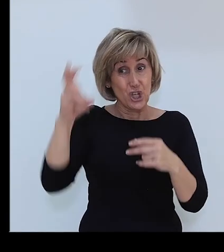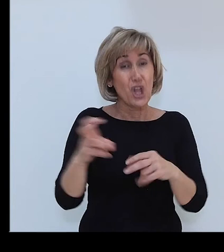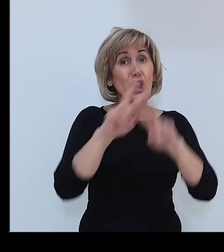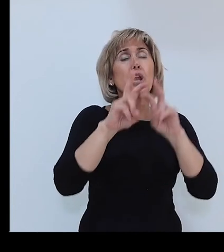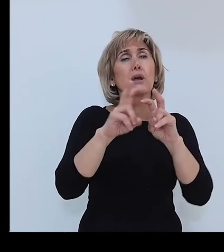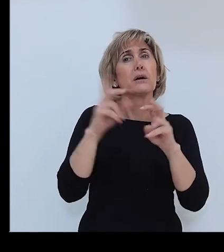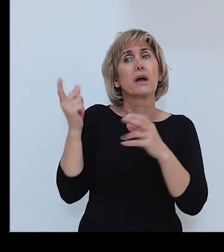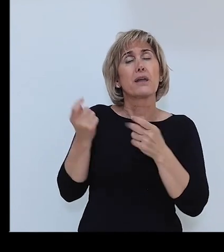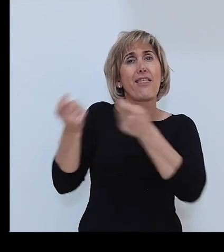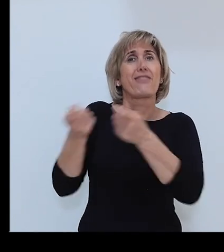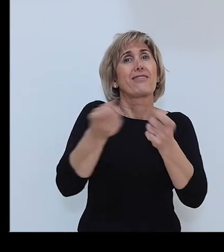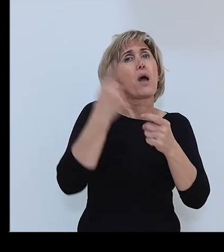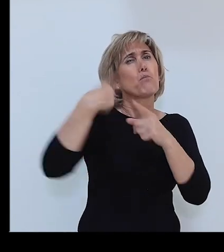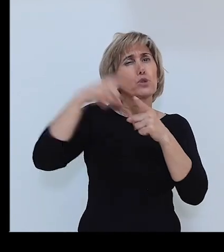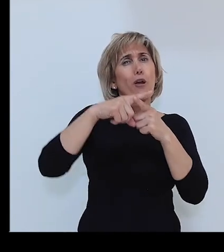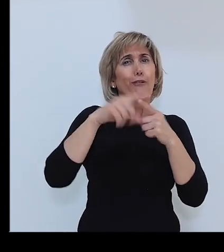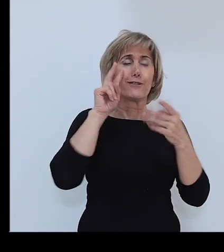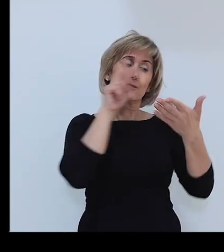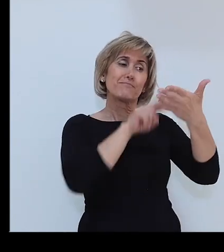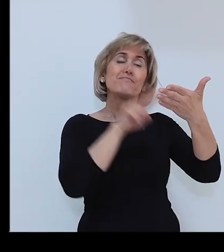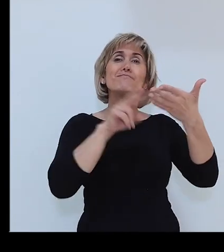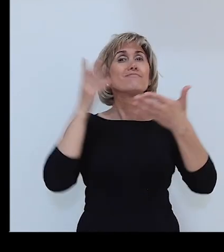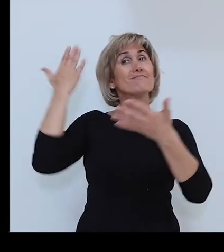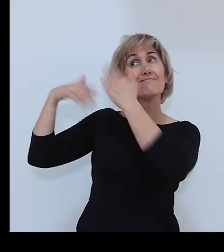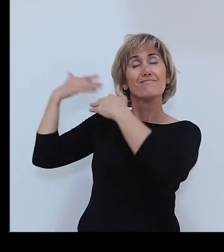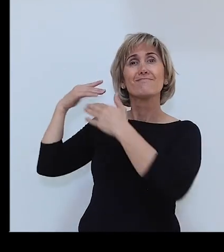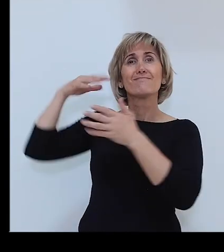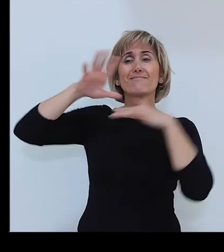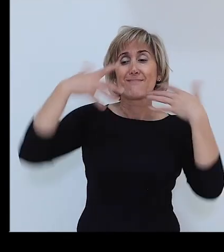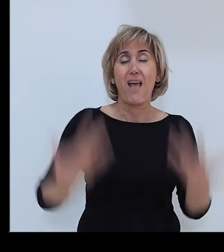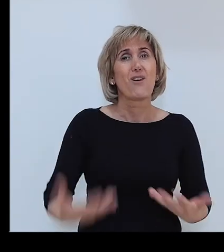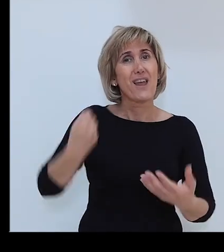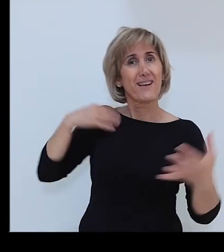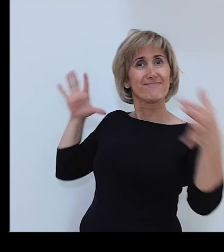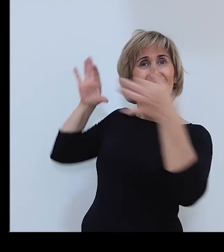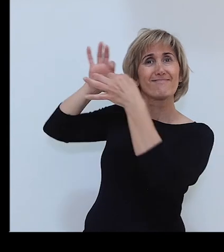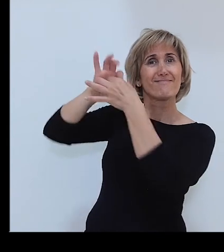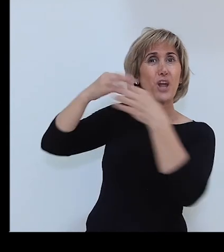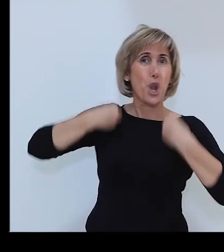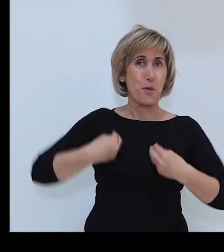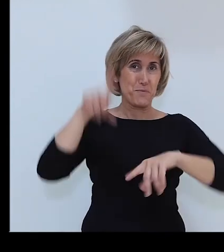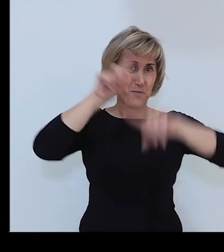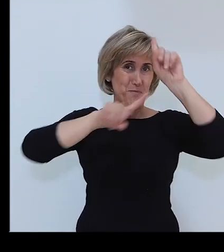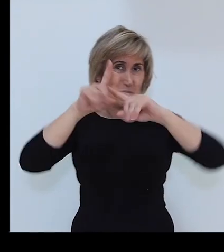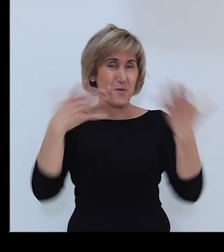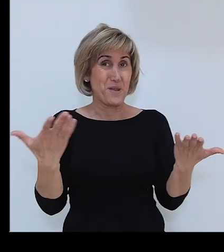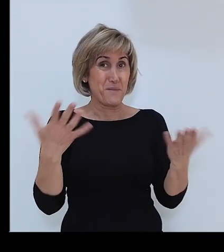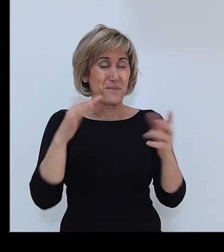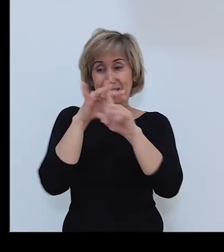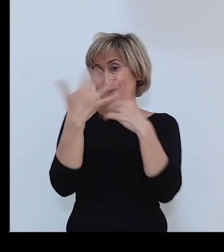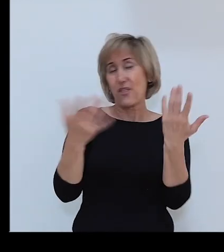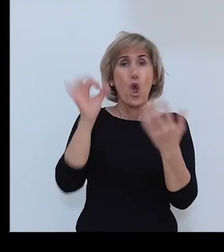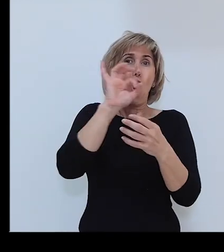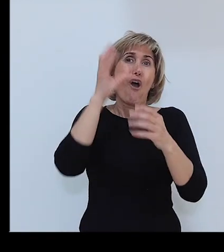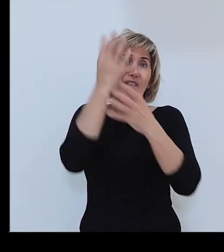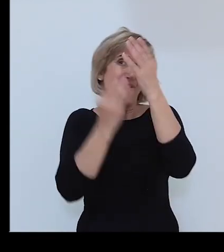gente de hoy, a los profesionales y a las estudiantes de hoy, le aporta la cuarta cuestión es porque